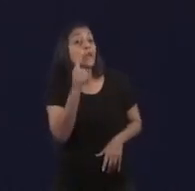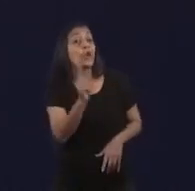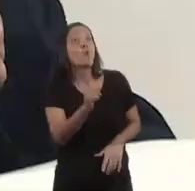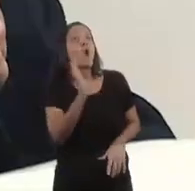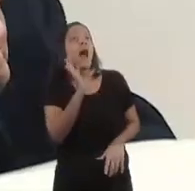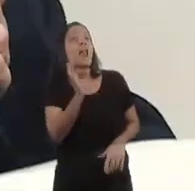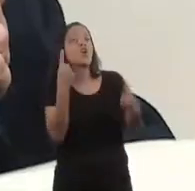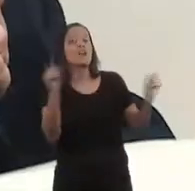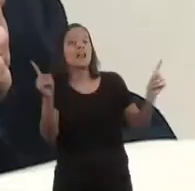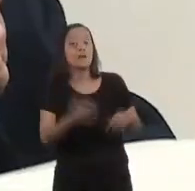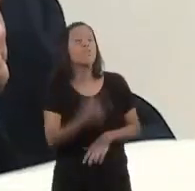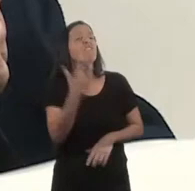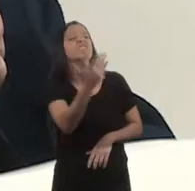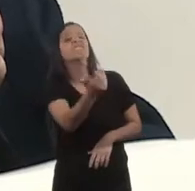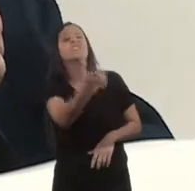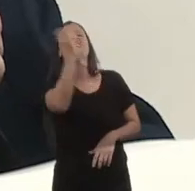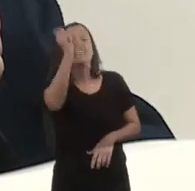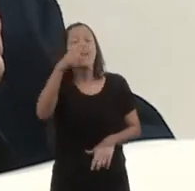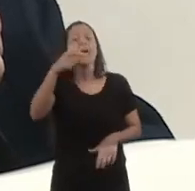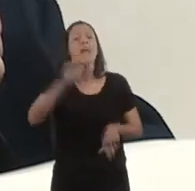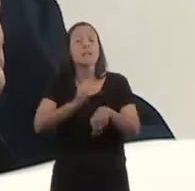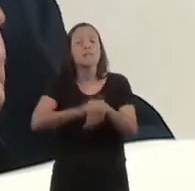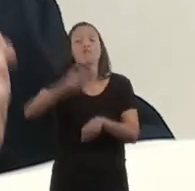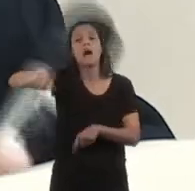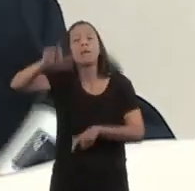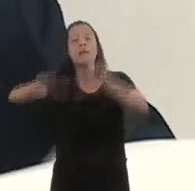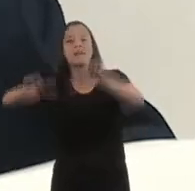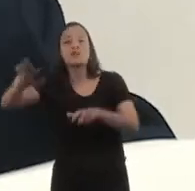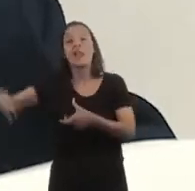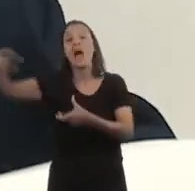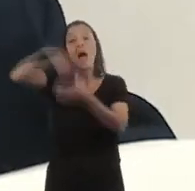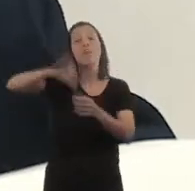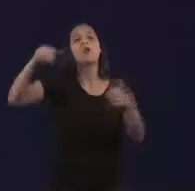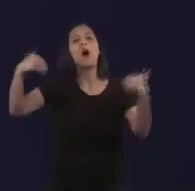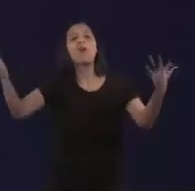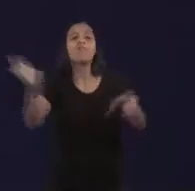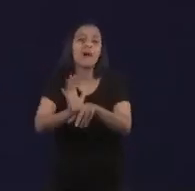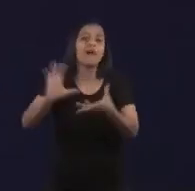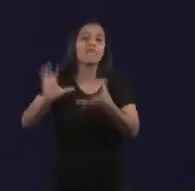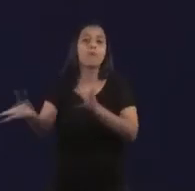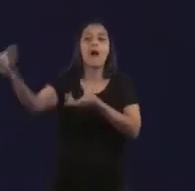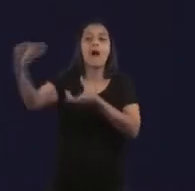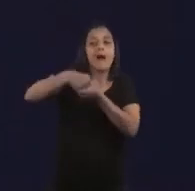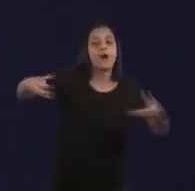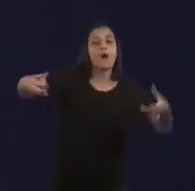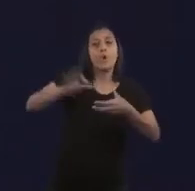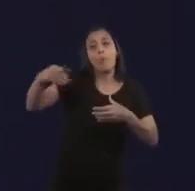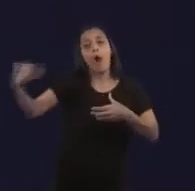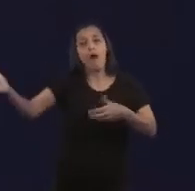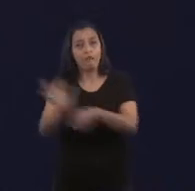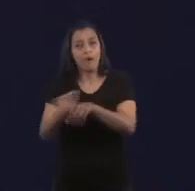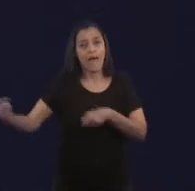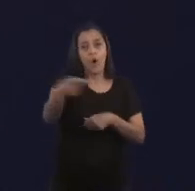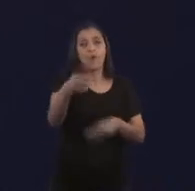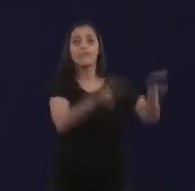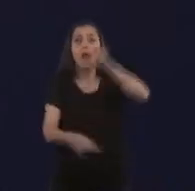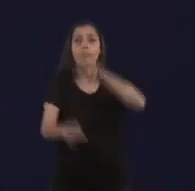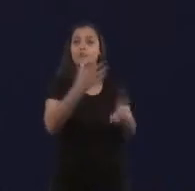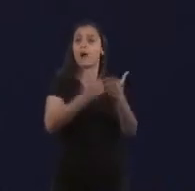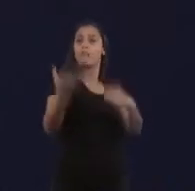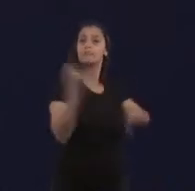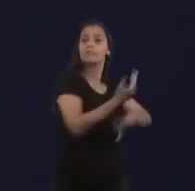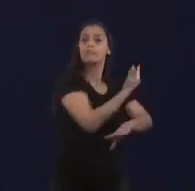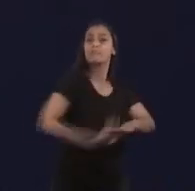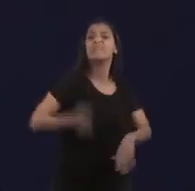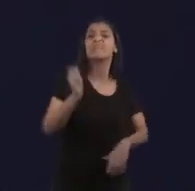podés especificar quiénes serían los golpistas de adentro y los golpistas de afuera. No, pero por eso entiendo que se refirió en términos genéricos,